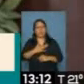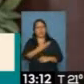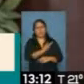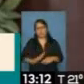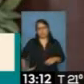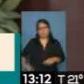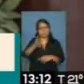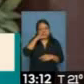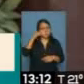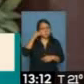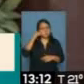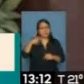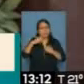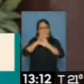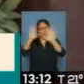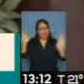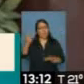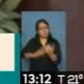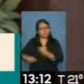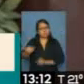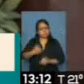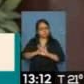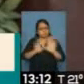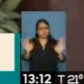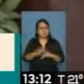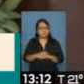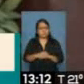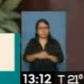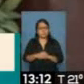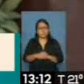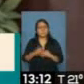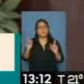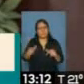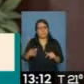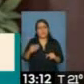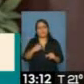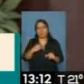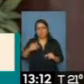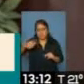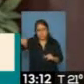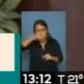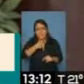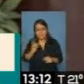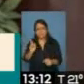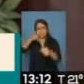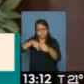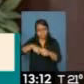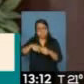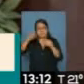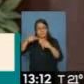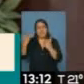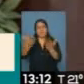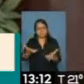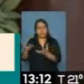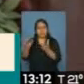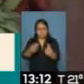claro, tuvo una manifestación pública con respecto a la voluntad de adherir y los beneficios que puede